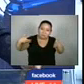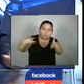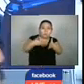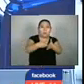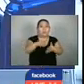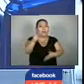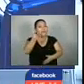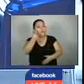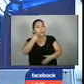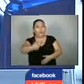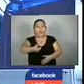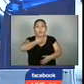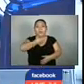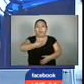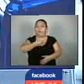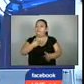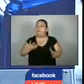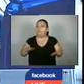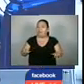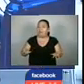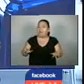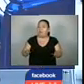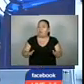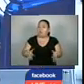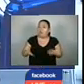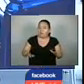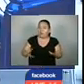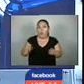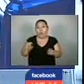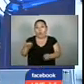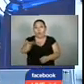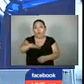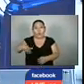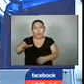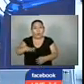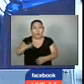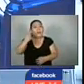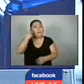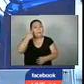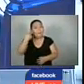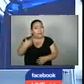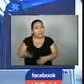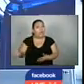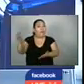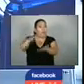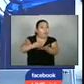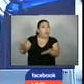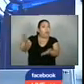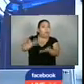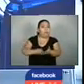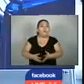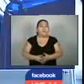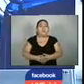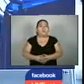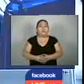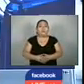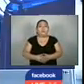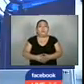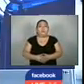En la siguiente nota le presentamos las causas, así como los lugares donde son más recurrentes estos percances.